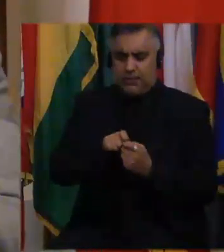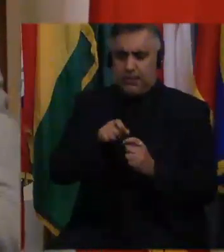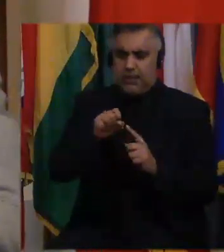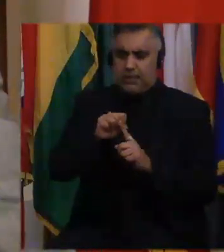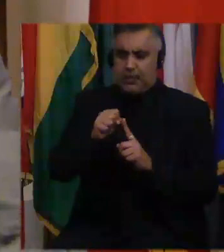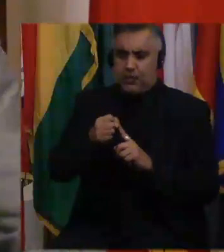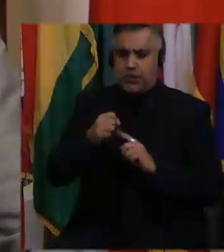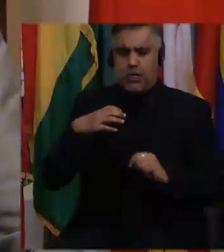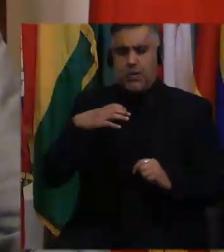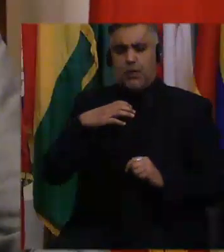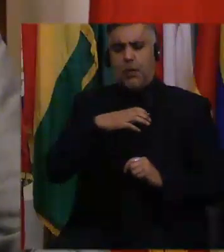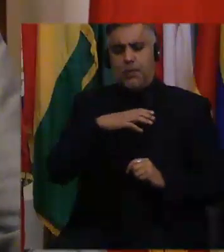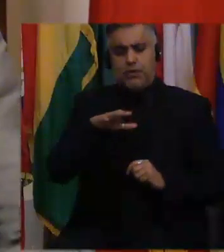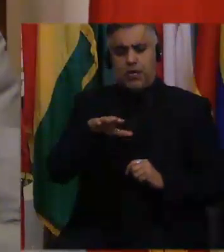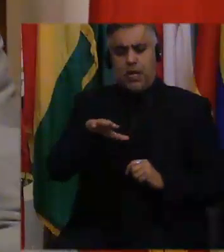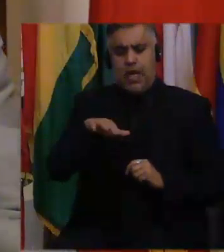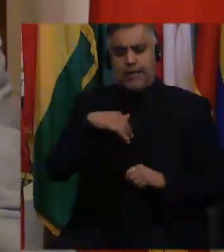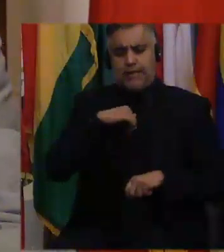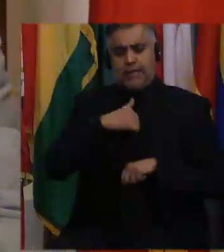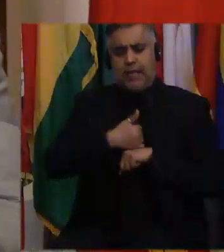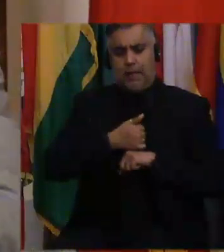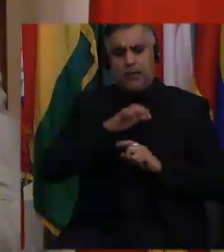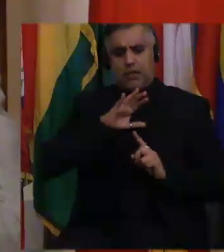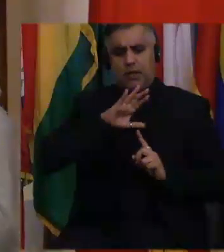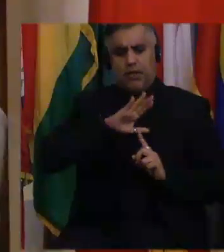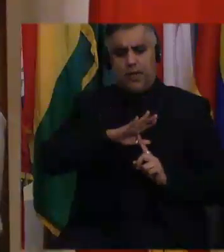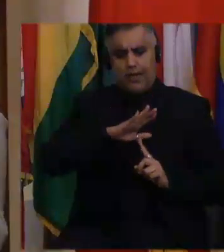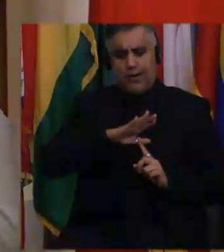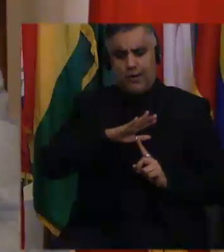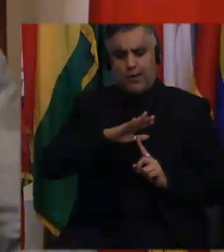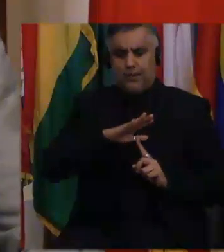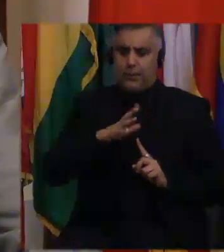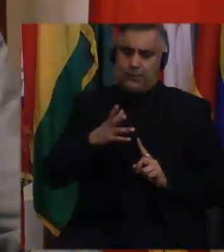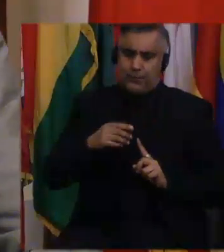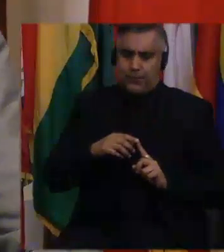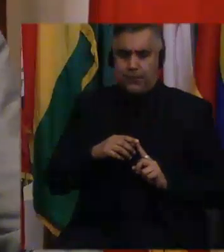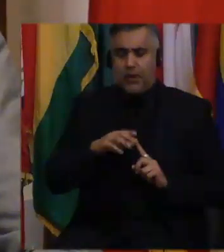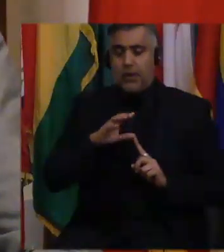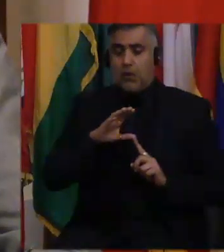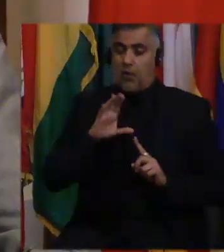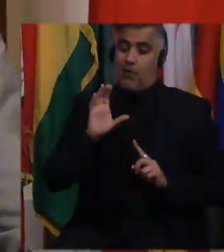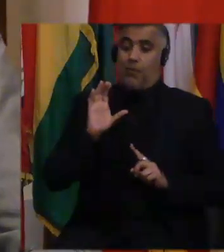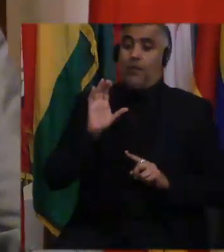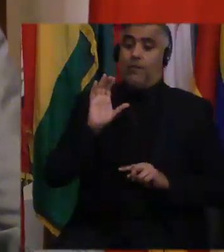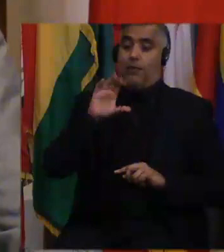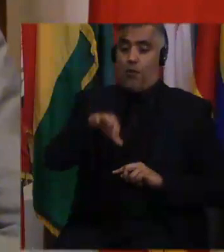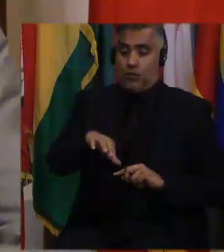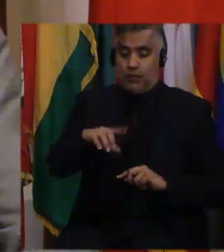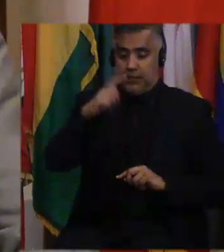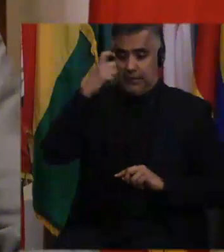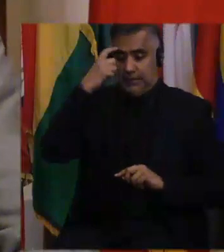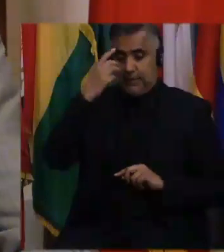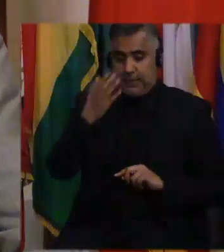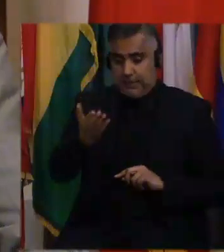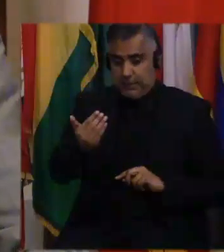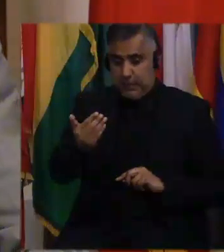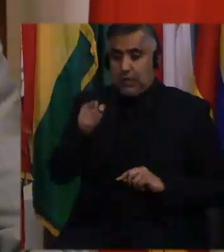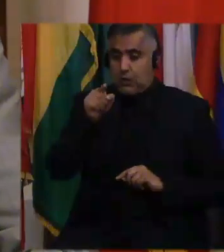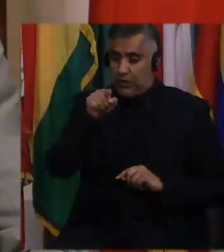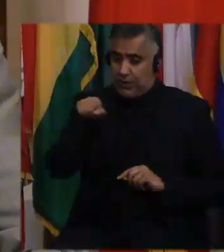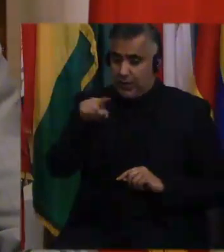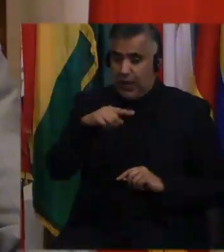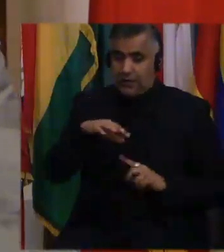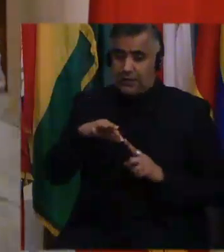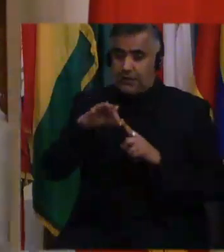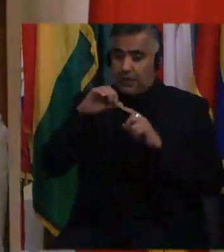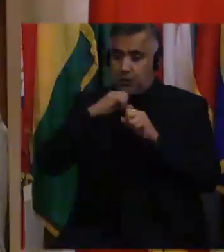decisión de obligar a los estados a generar protección especial a estas mujeres. La Comisión también realiza visitas de